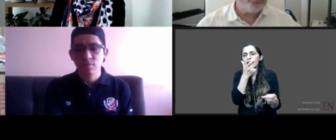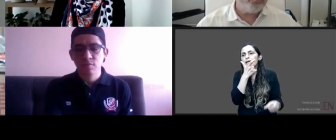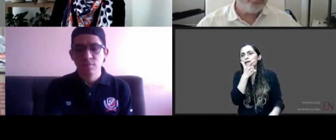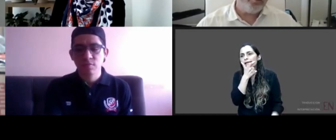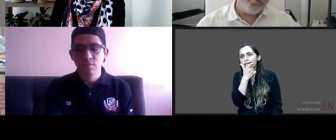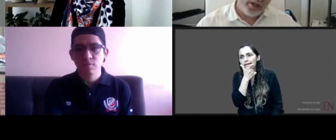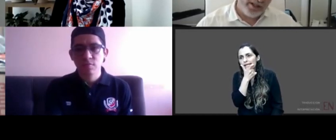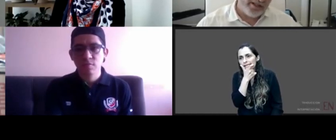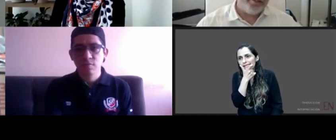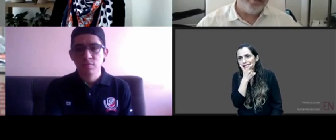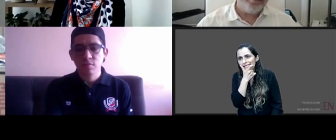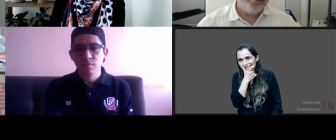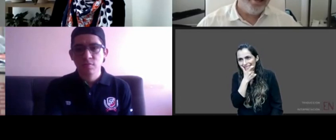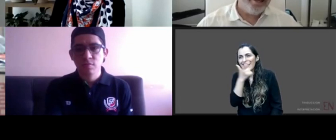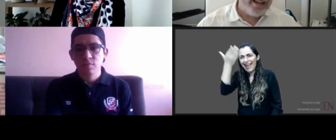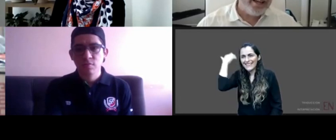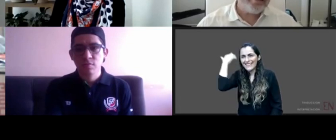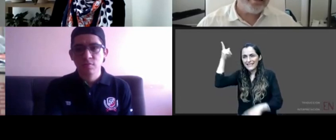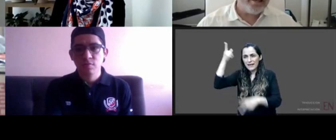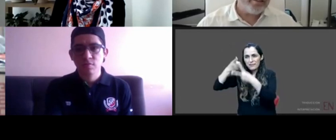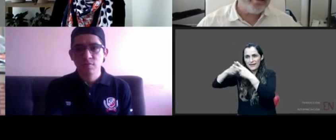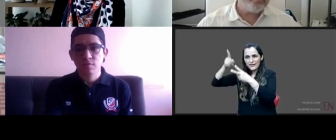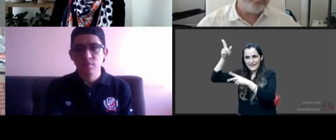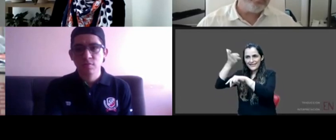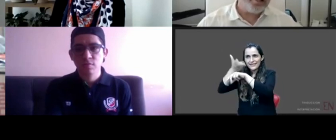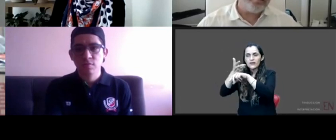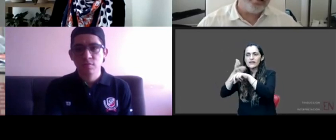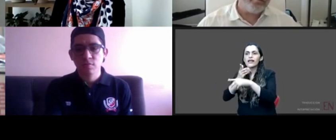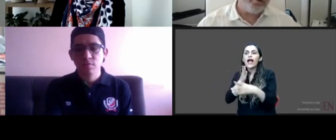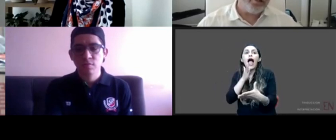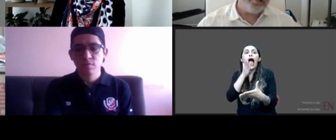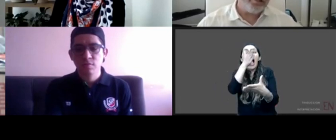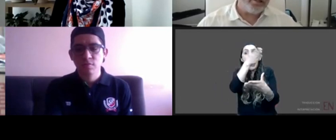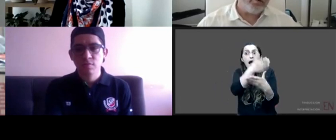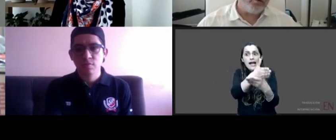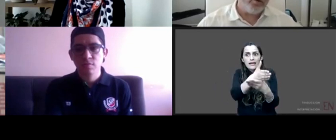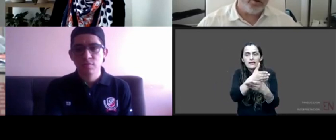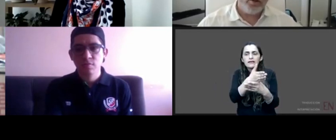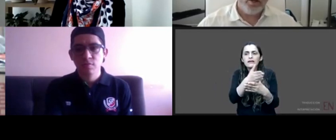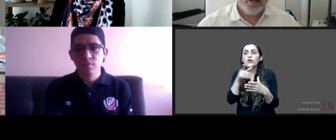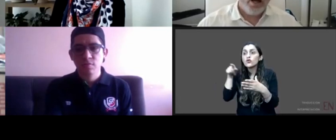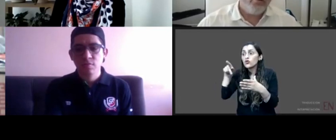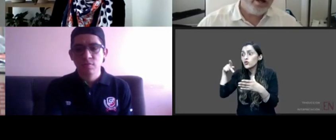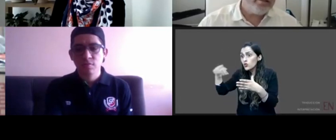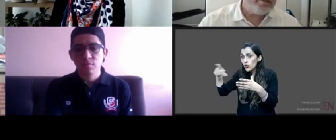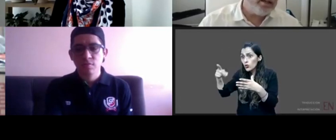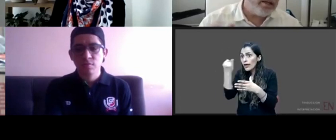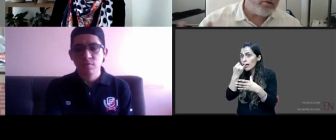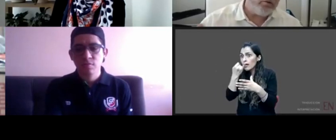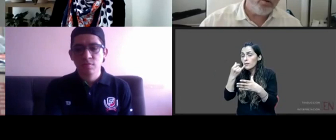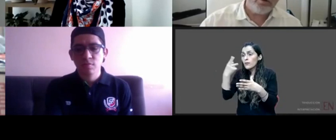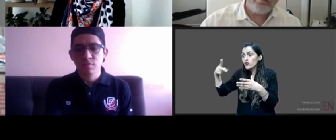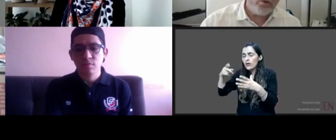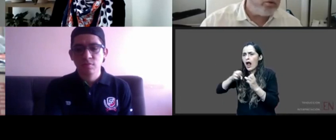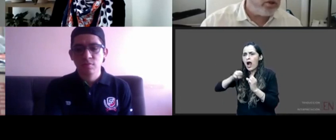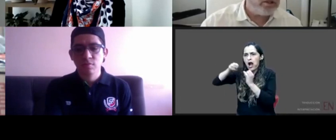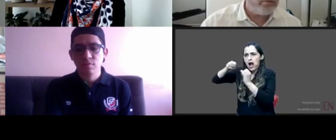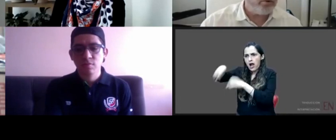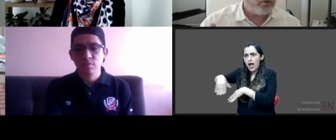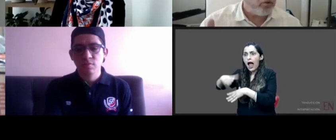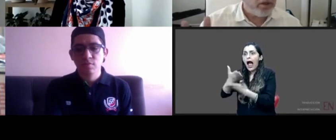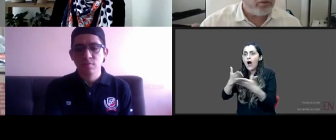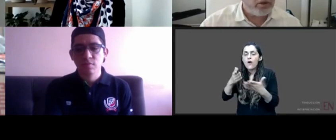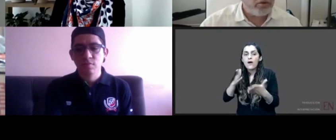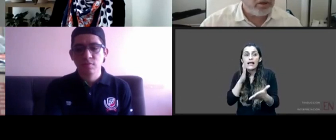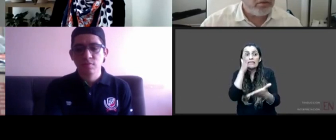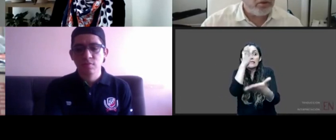todos se homogeneicen. Así es como nace la política de inclusión. Ahora dicen que la inclusión es muy bonita